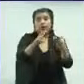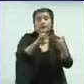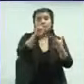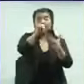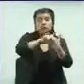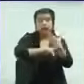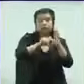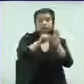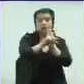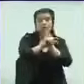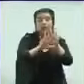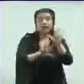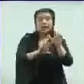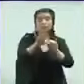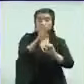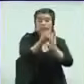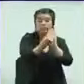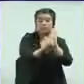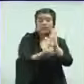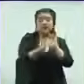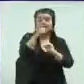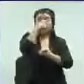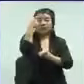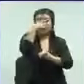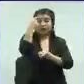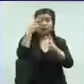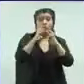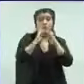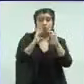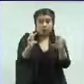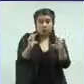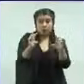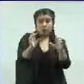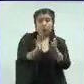programa 14, el de obra pública, que